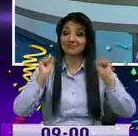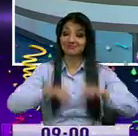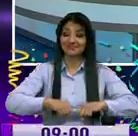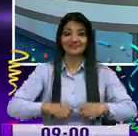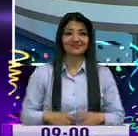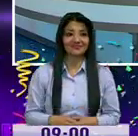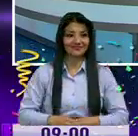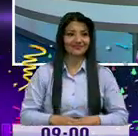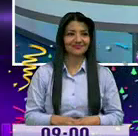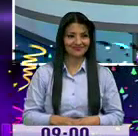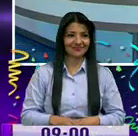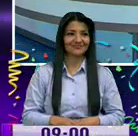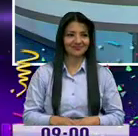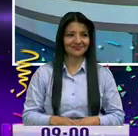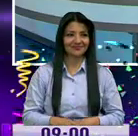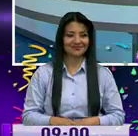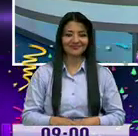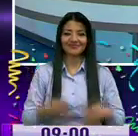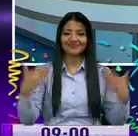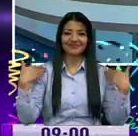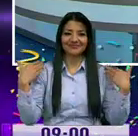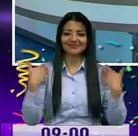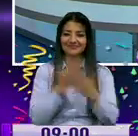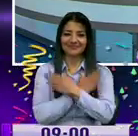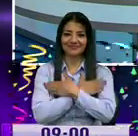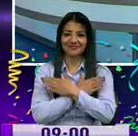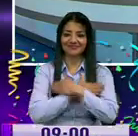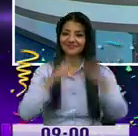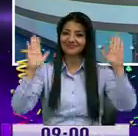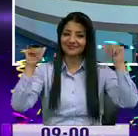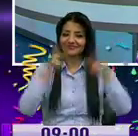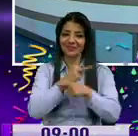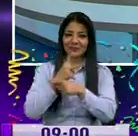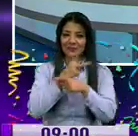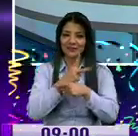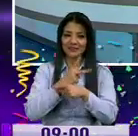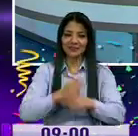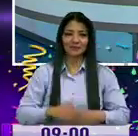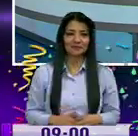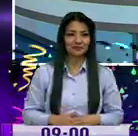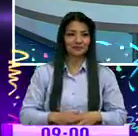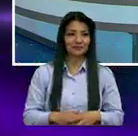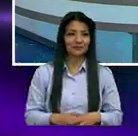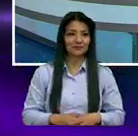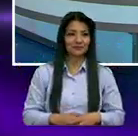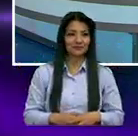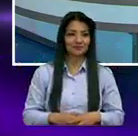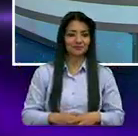Viva un día a la vez. Cuídense mucho. Felicidades. ¡Que viva el cumpleañero!